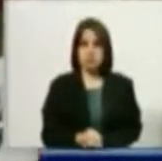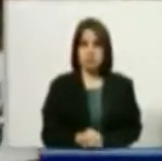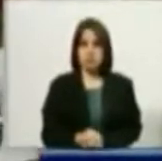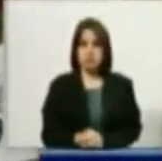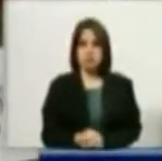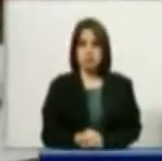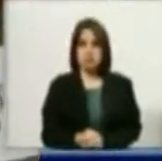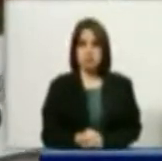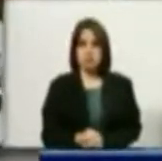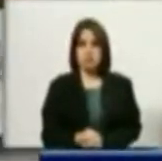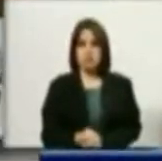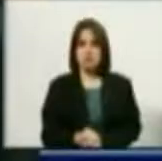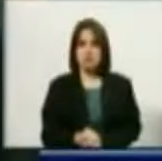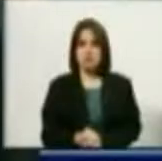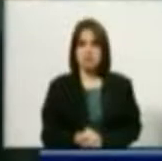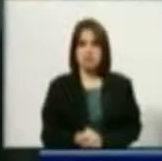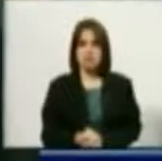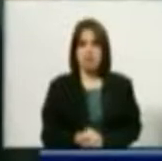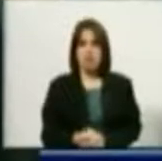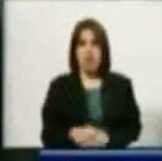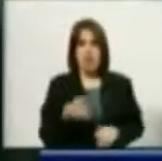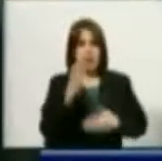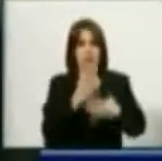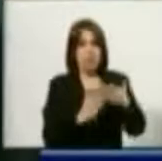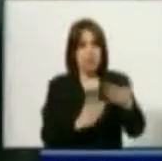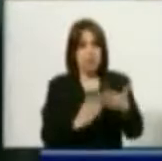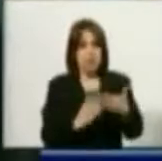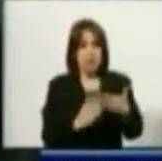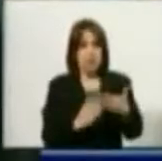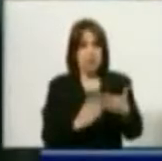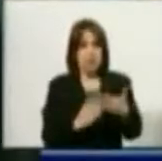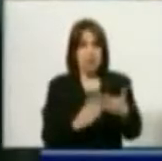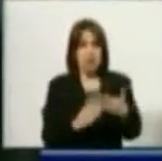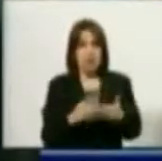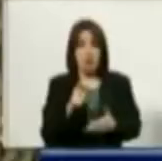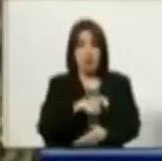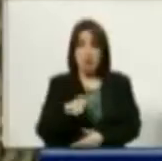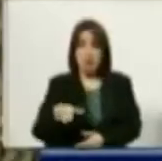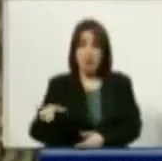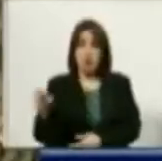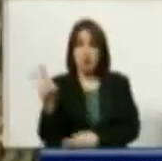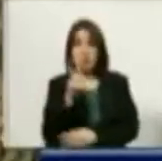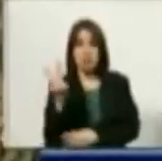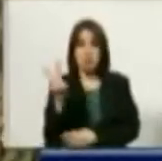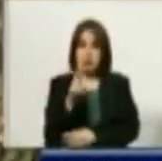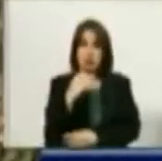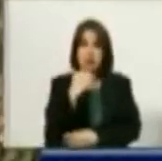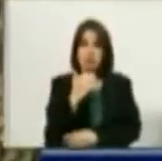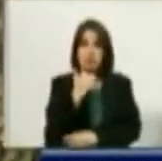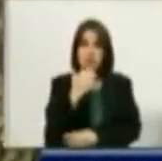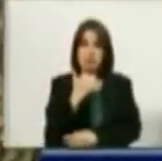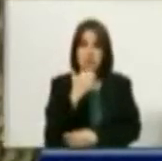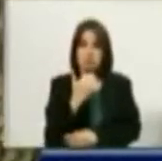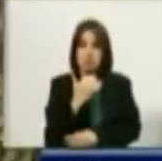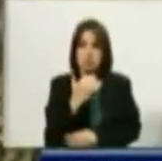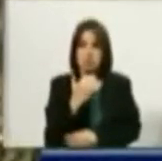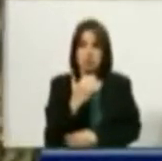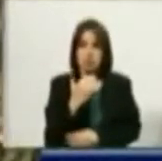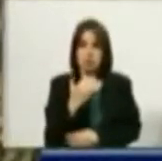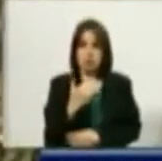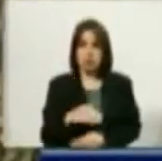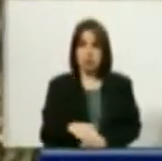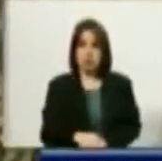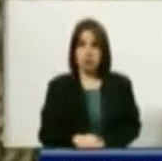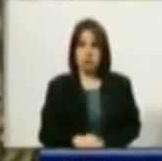la mitad de los venezolanos ha muerto en su lucha por la independencia y la dignidad y la otra mitad estamos dispuestos a correr la misma